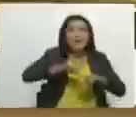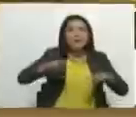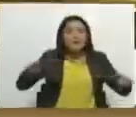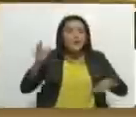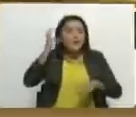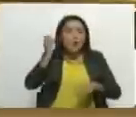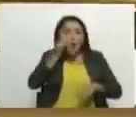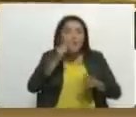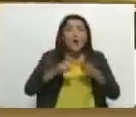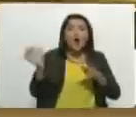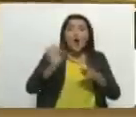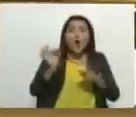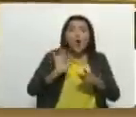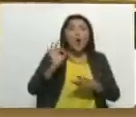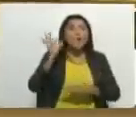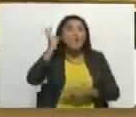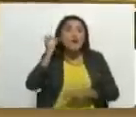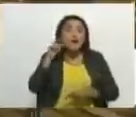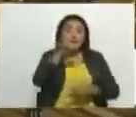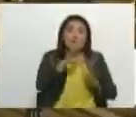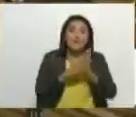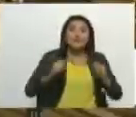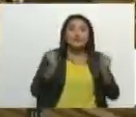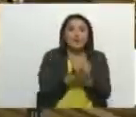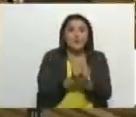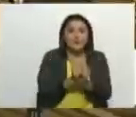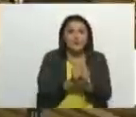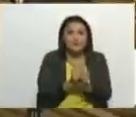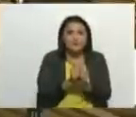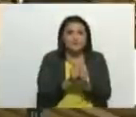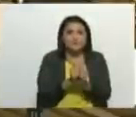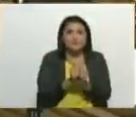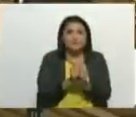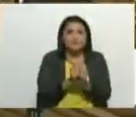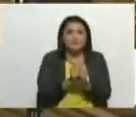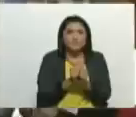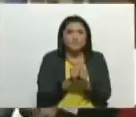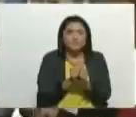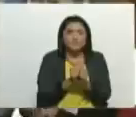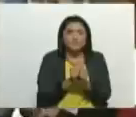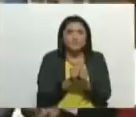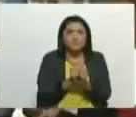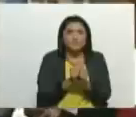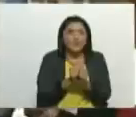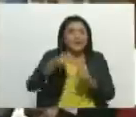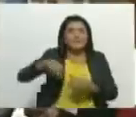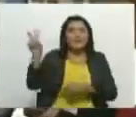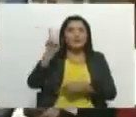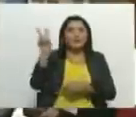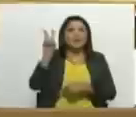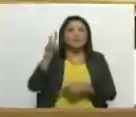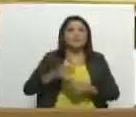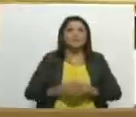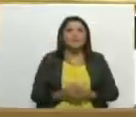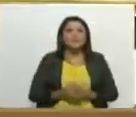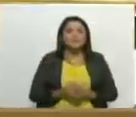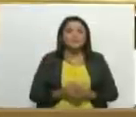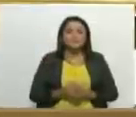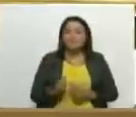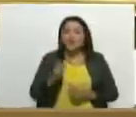a mujeres de ese territorio hermoso del Estado Anzoátegui de la República Bolivariana de Venezuela. No,